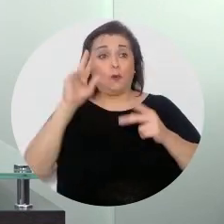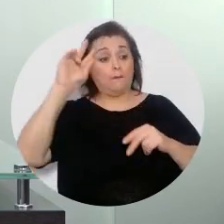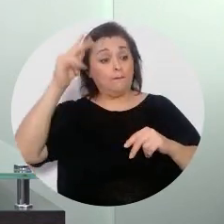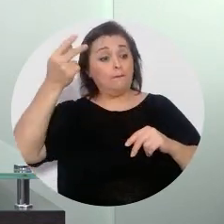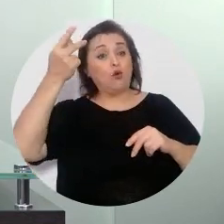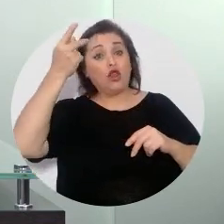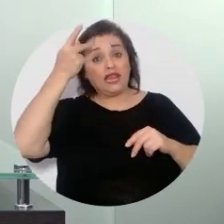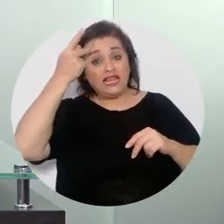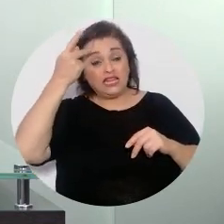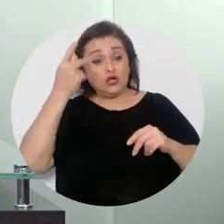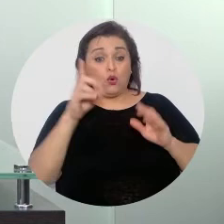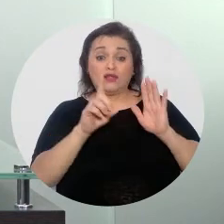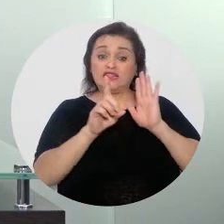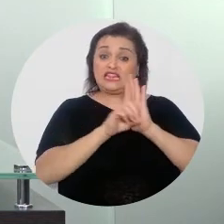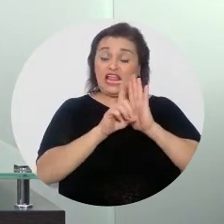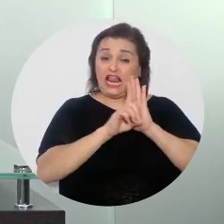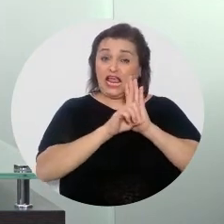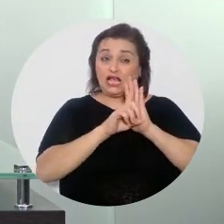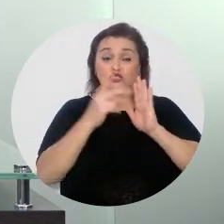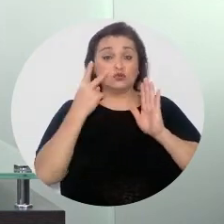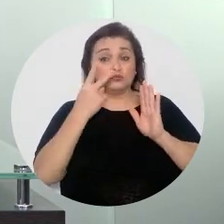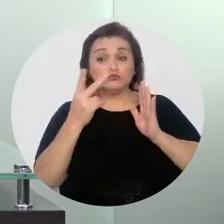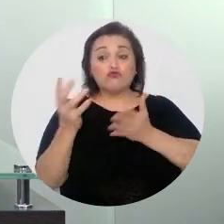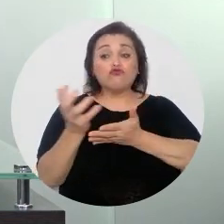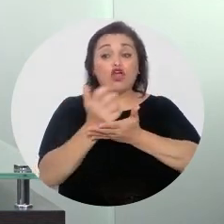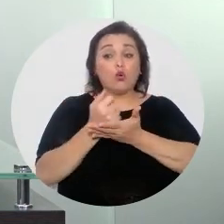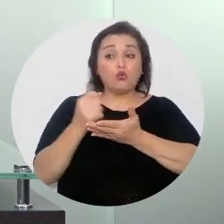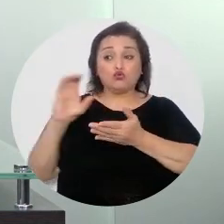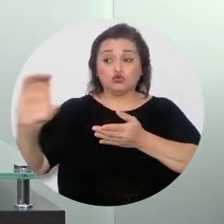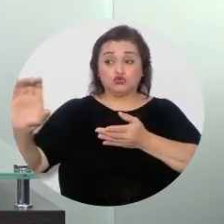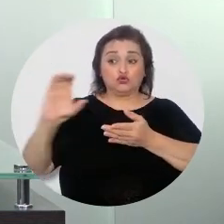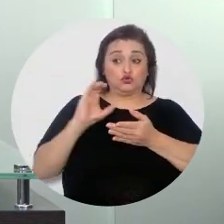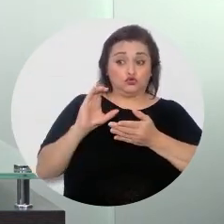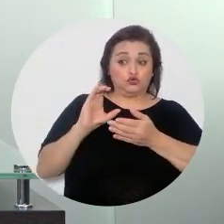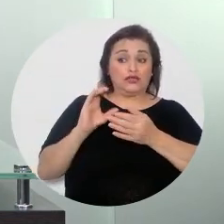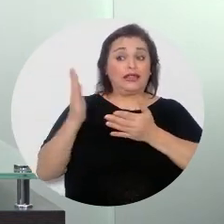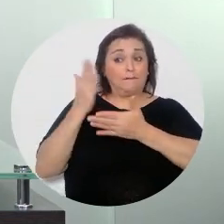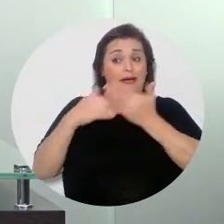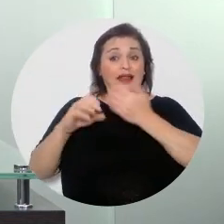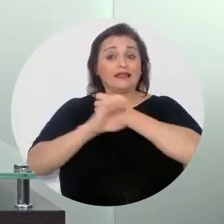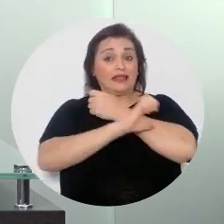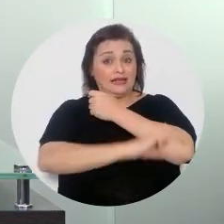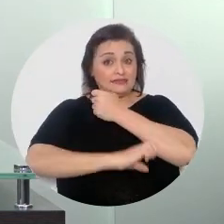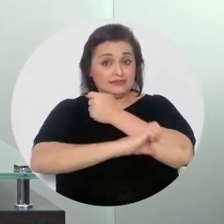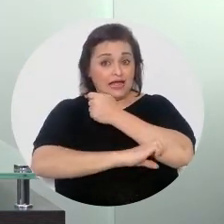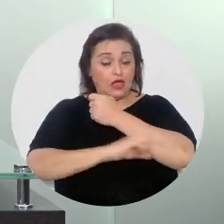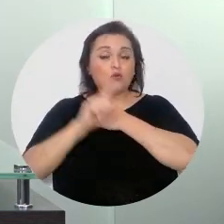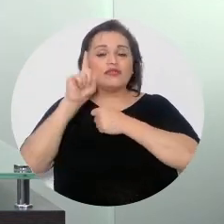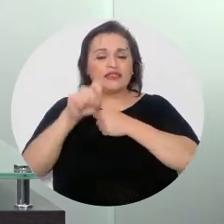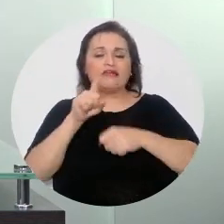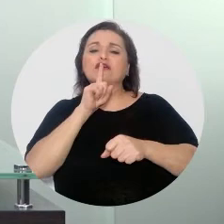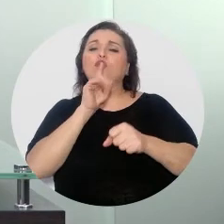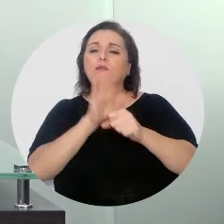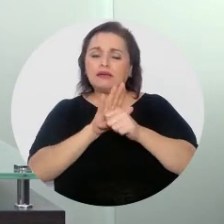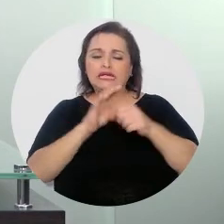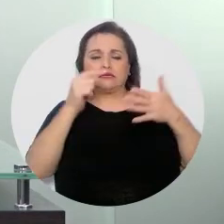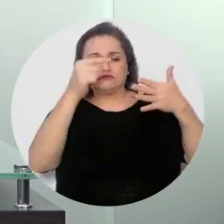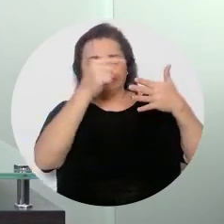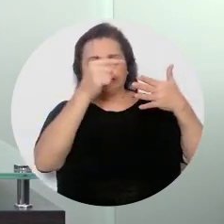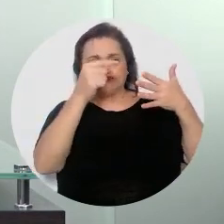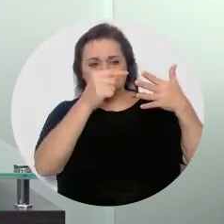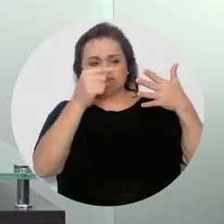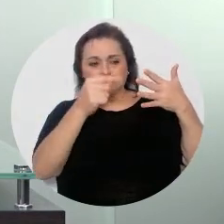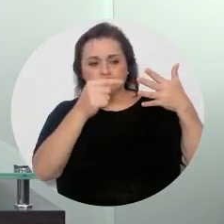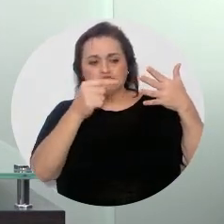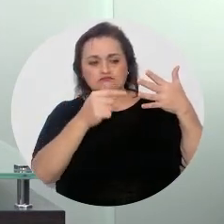partido político el derecho a optar por los recursos del aporte estatal, tendrá que cumplir